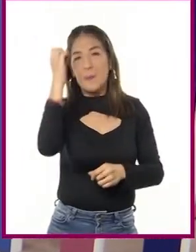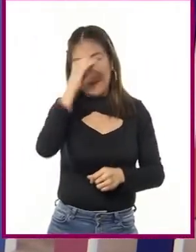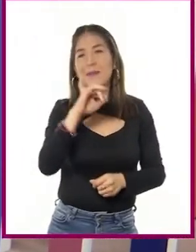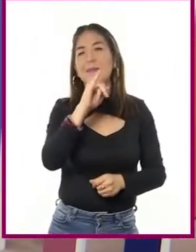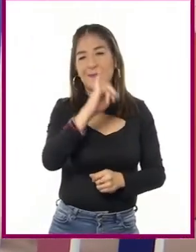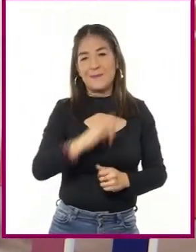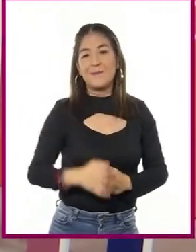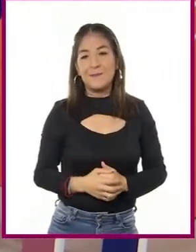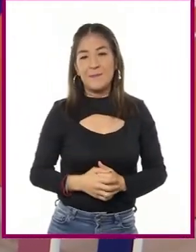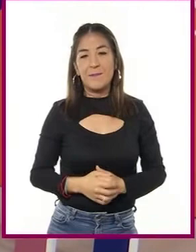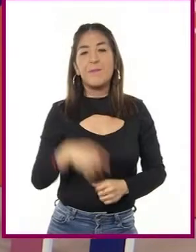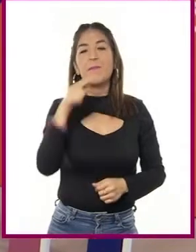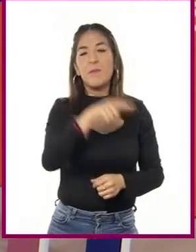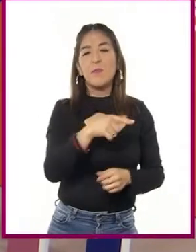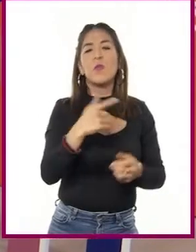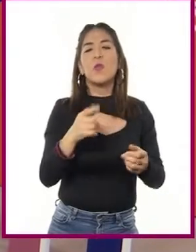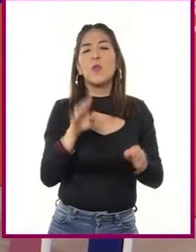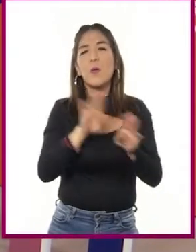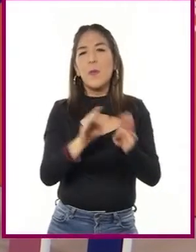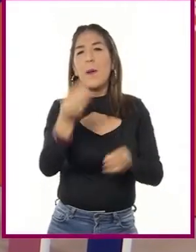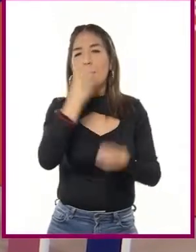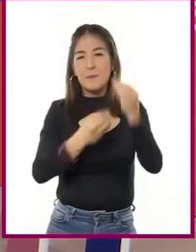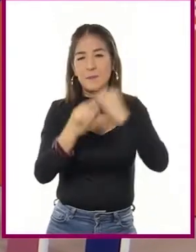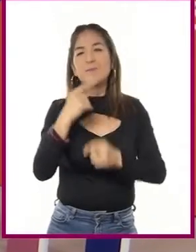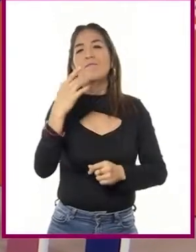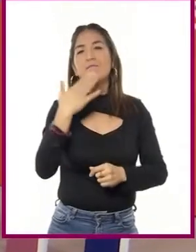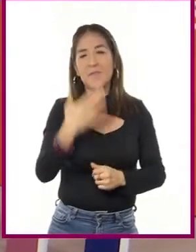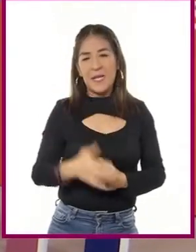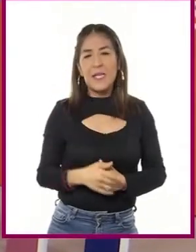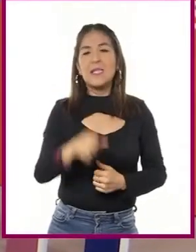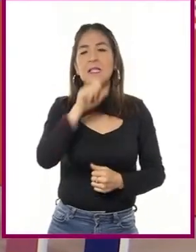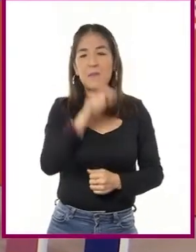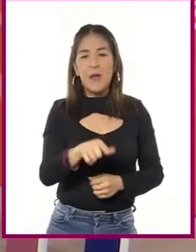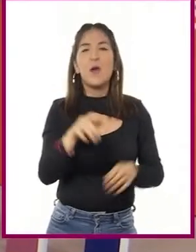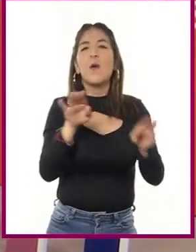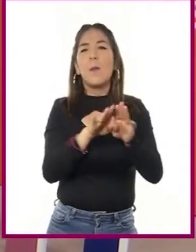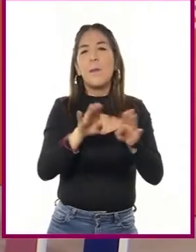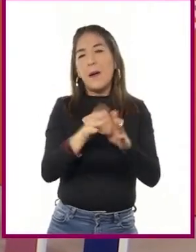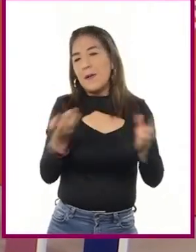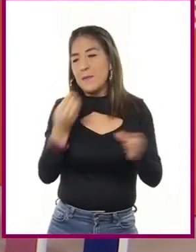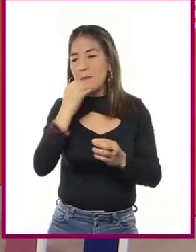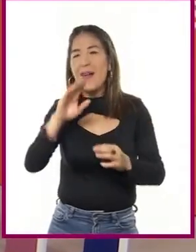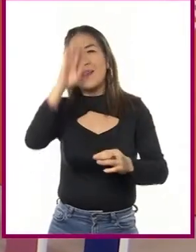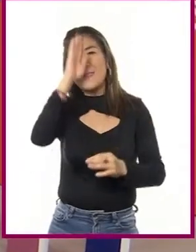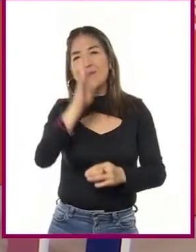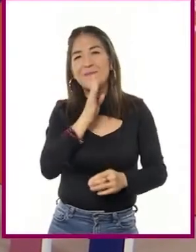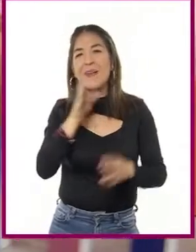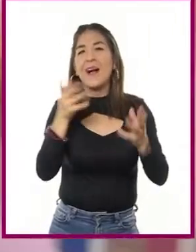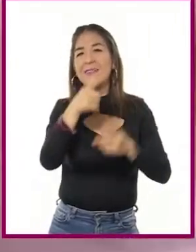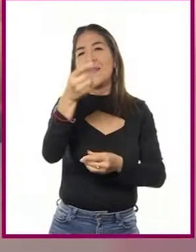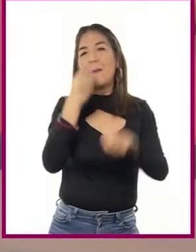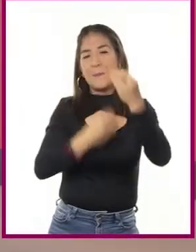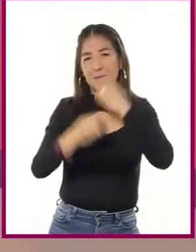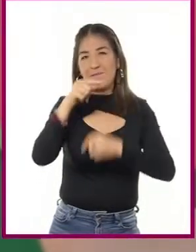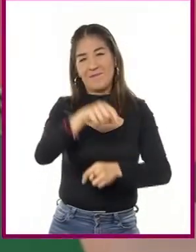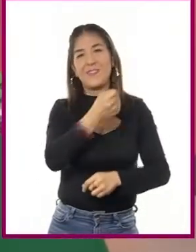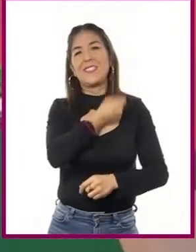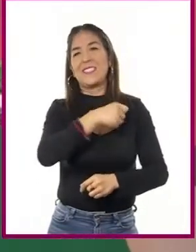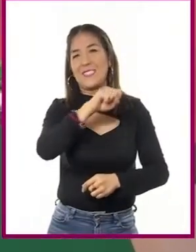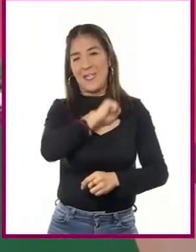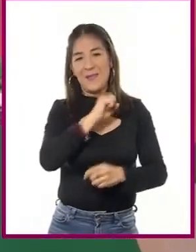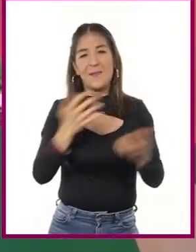sí, como botana me parecen muy bien y también como colación, ya que son un alimento